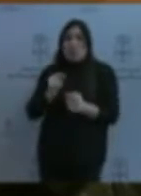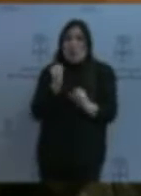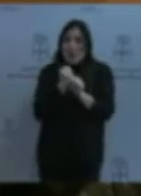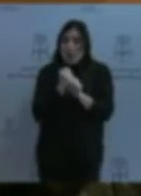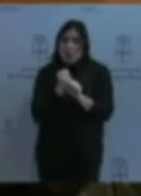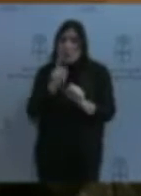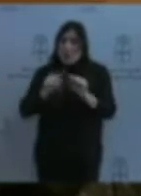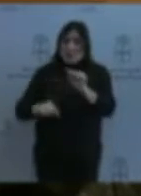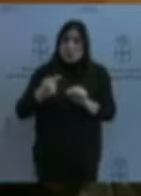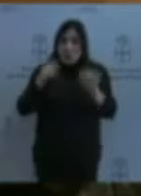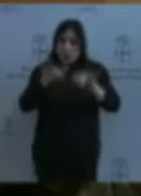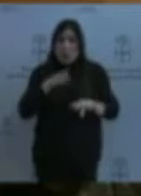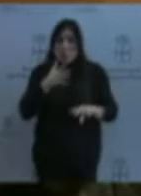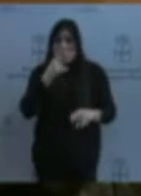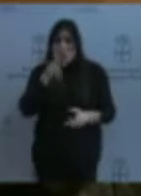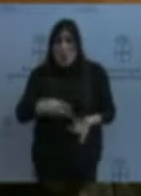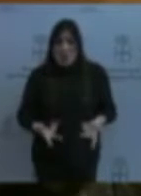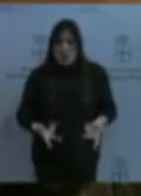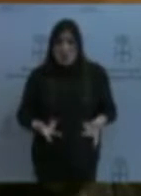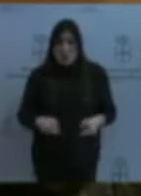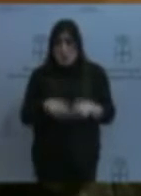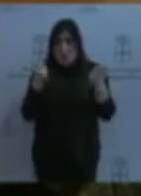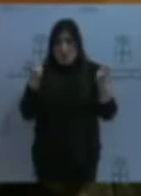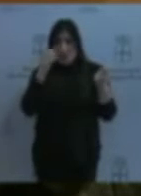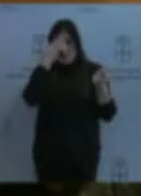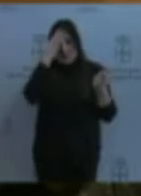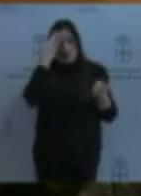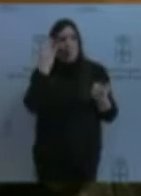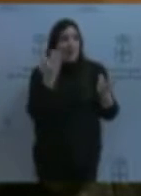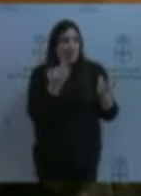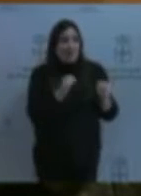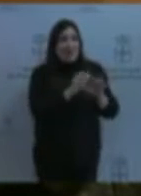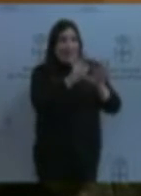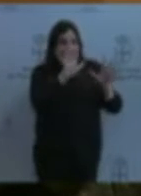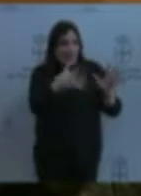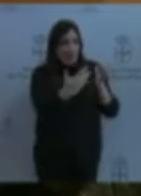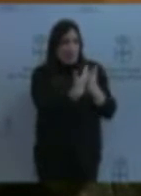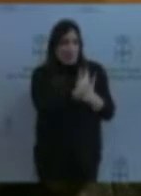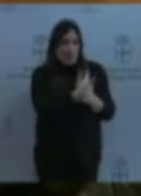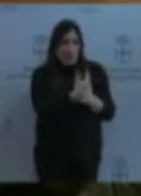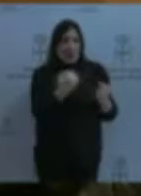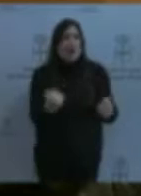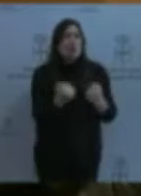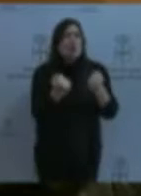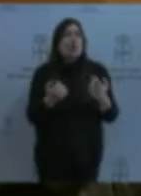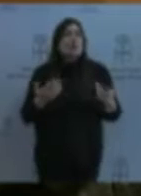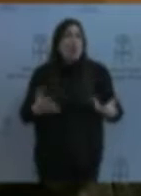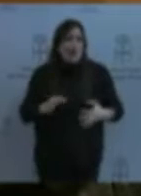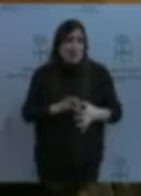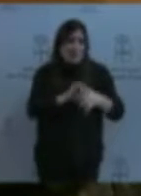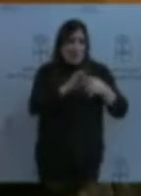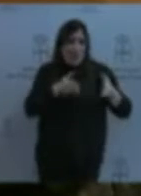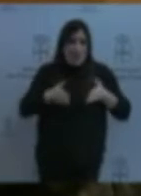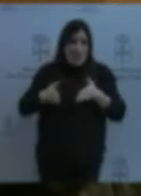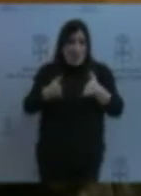señor consejero, aclárenos qué actuaciones va a llevar a cabo con la ría de Navia, en qué plazos, sobre todo también, que eso interesa mucho